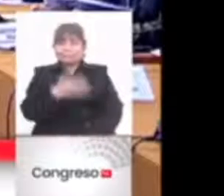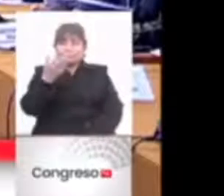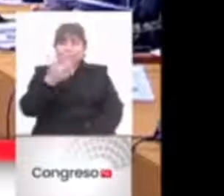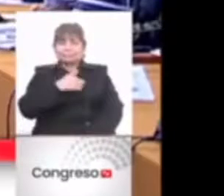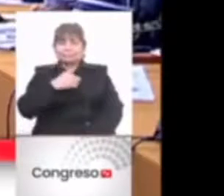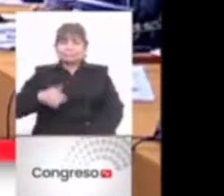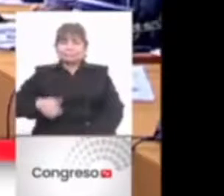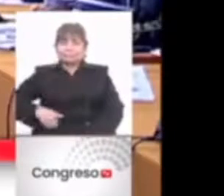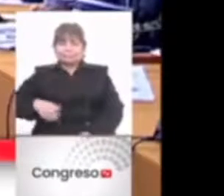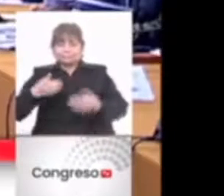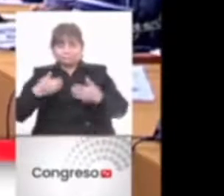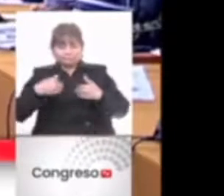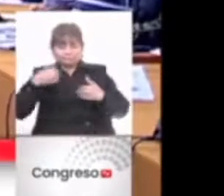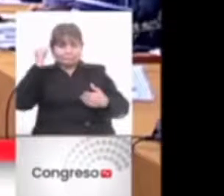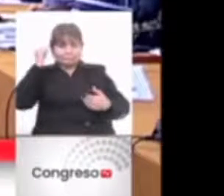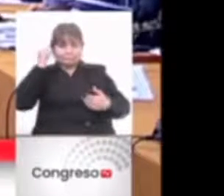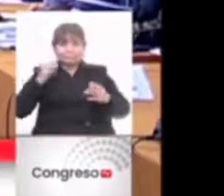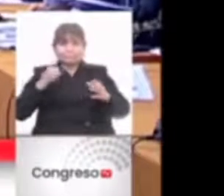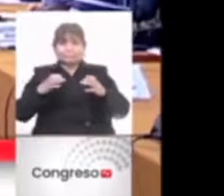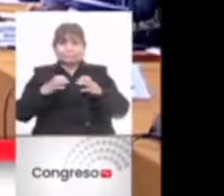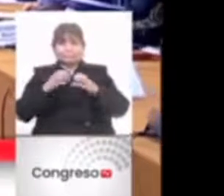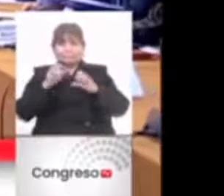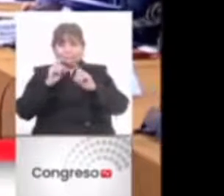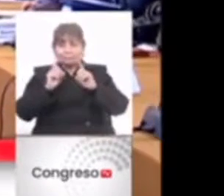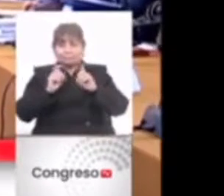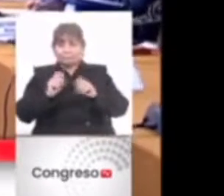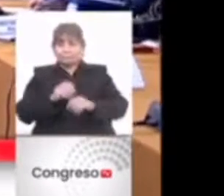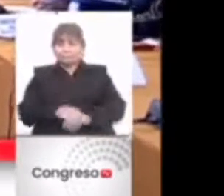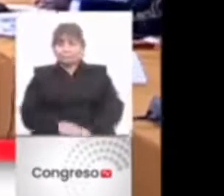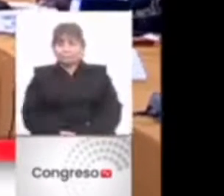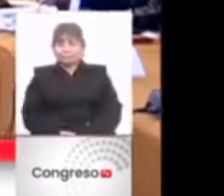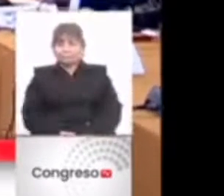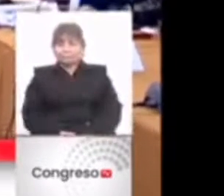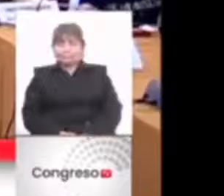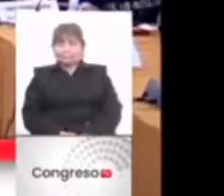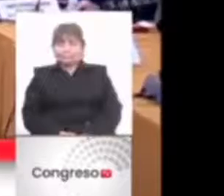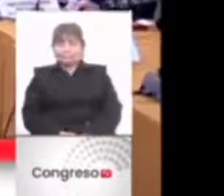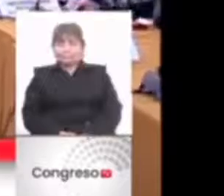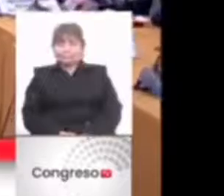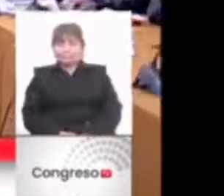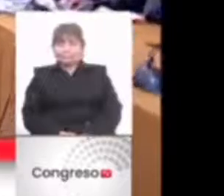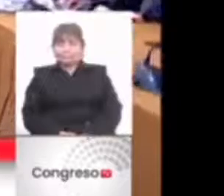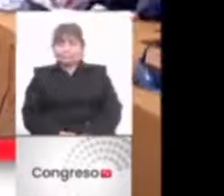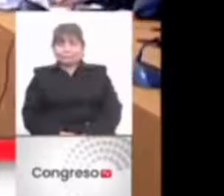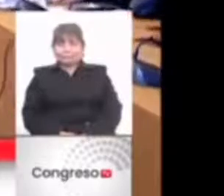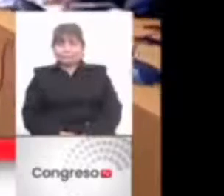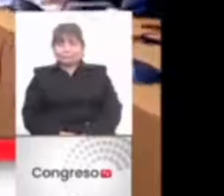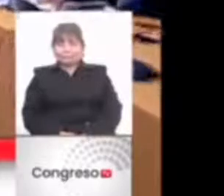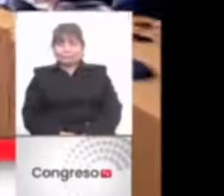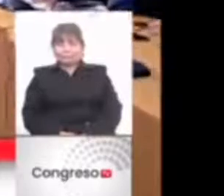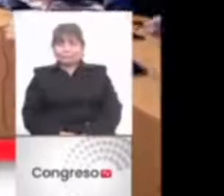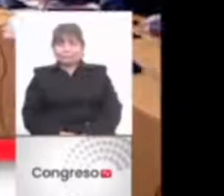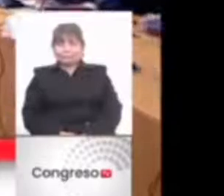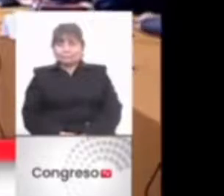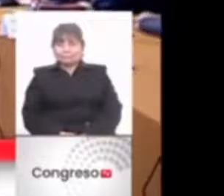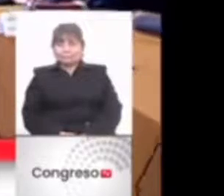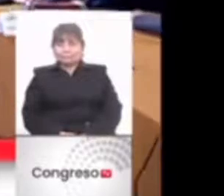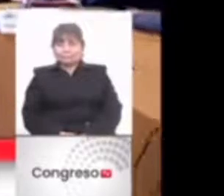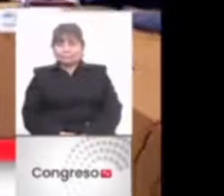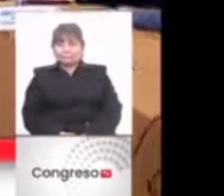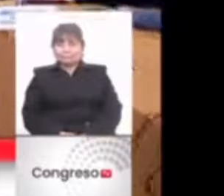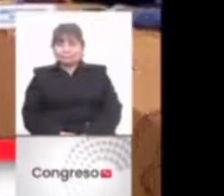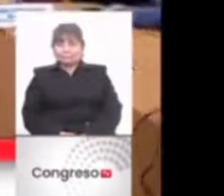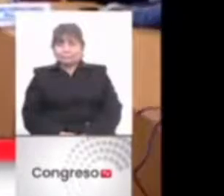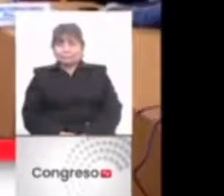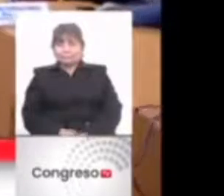Hola amigos de Publicontadores, en la Comisión de Defensa Nacional, Orden Interno, Desarrollo Alternativo y Lucha contra las Drogas